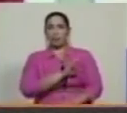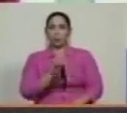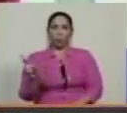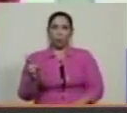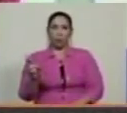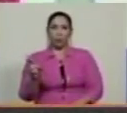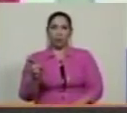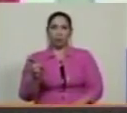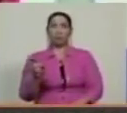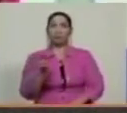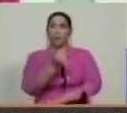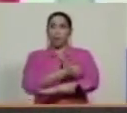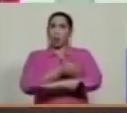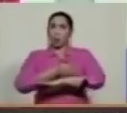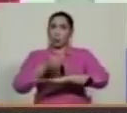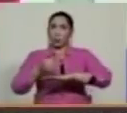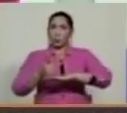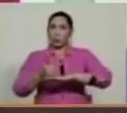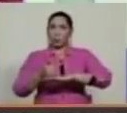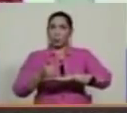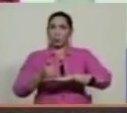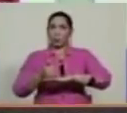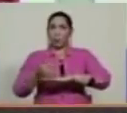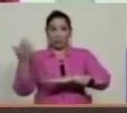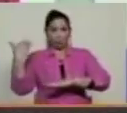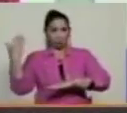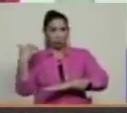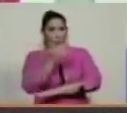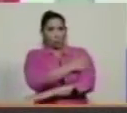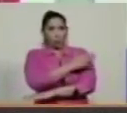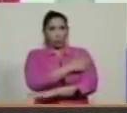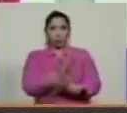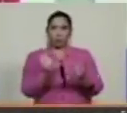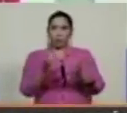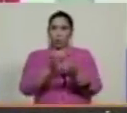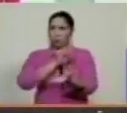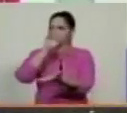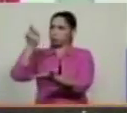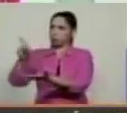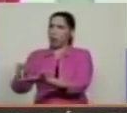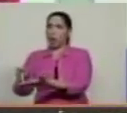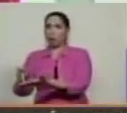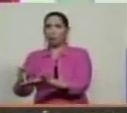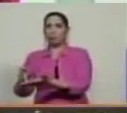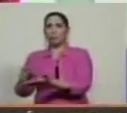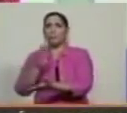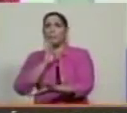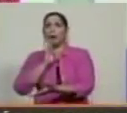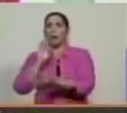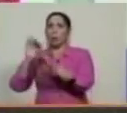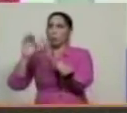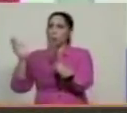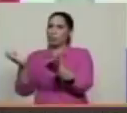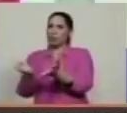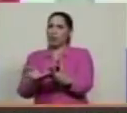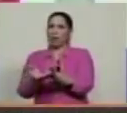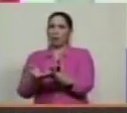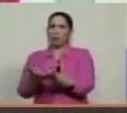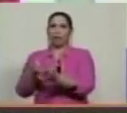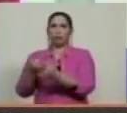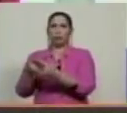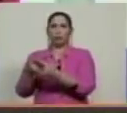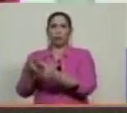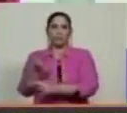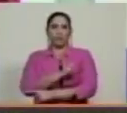Es el Ejecutivo. Y en aquellos tiempos de la Cuarta, Salas Romer iba al Banco Mundial y endeudaba a la República